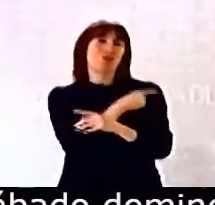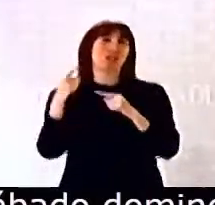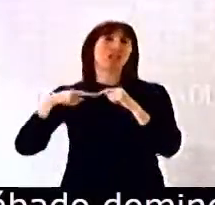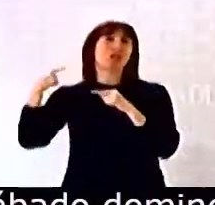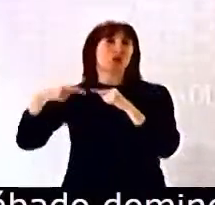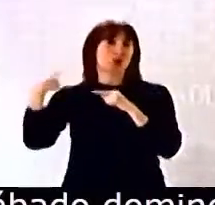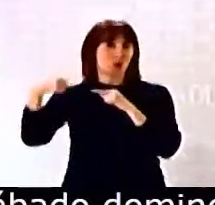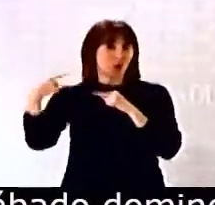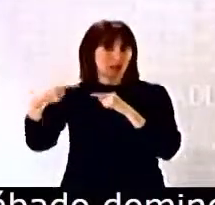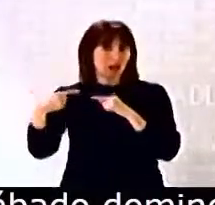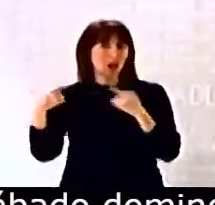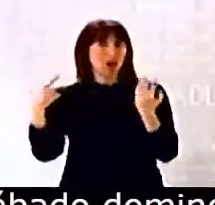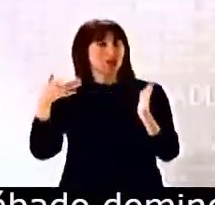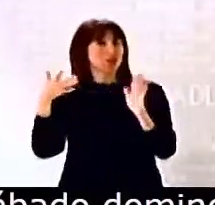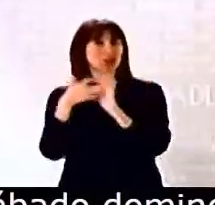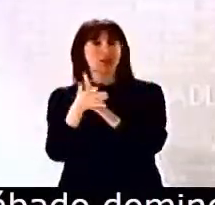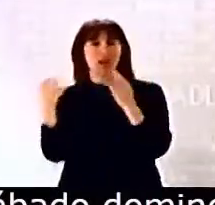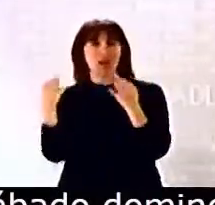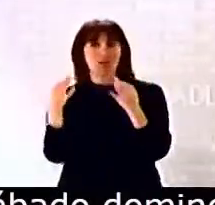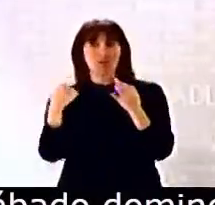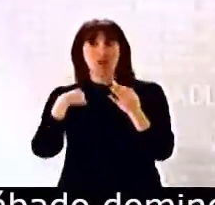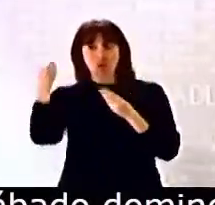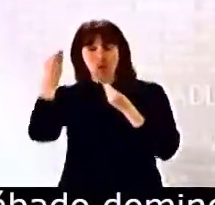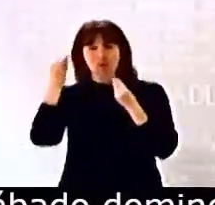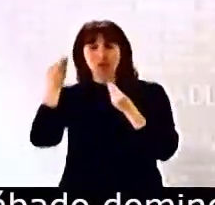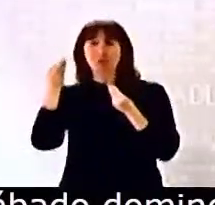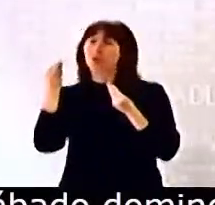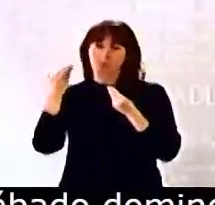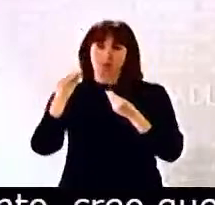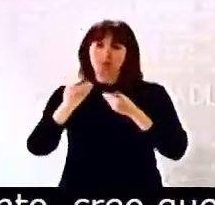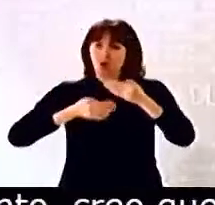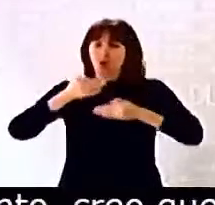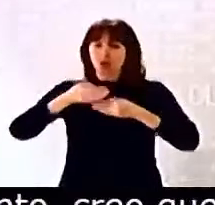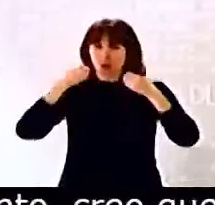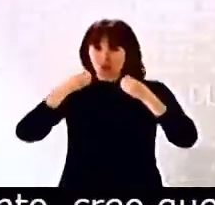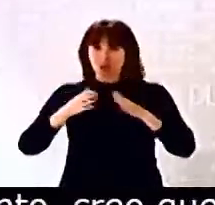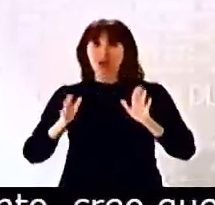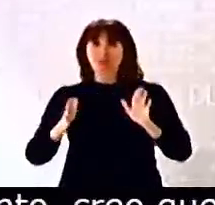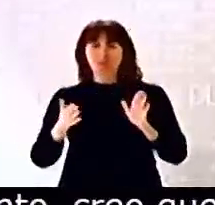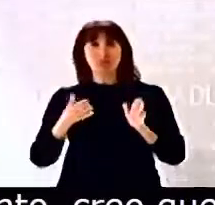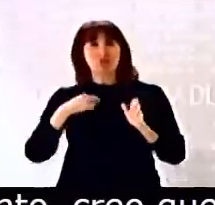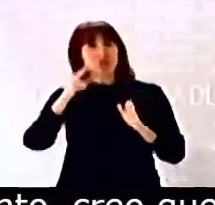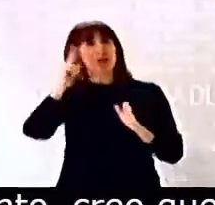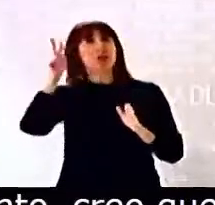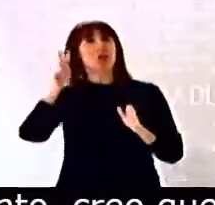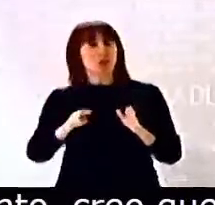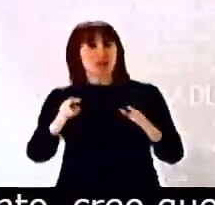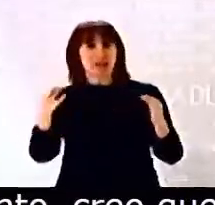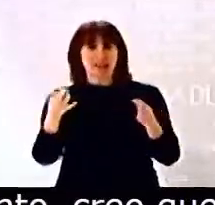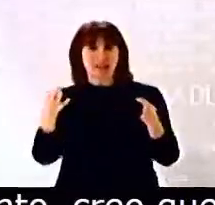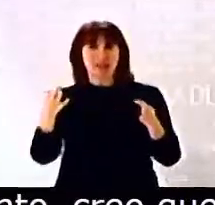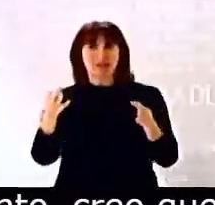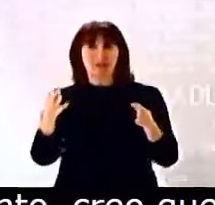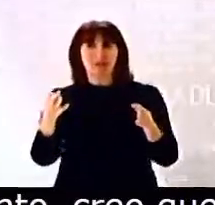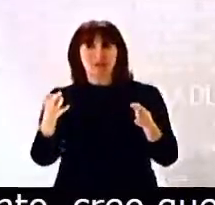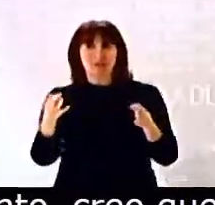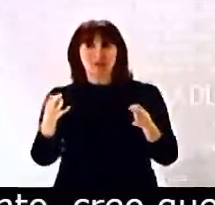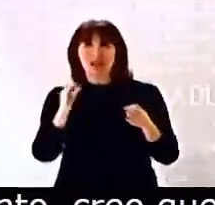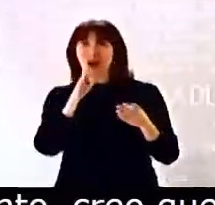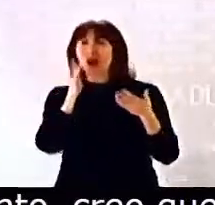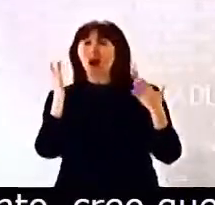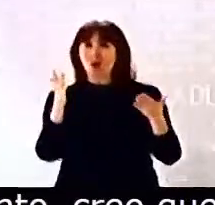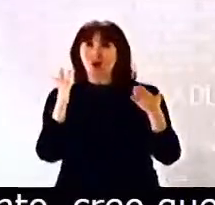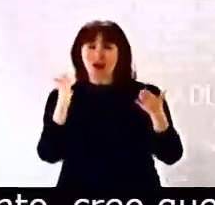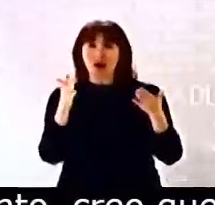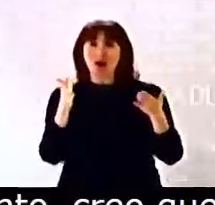Por lo tanto, creo que vamos a buen ritmo. Tengo que reconocerle que el cuello de botella en este